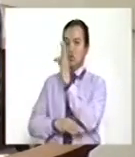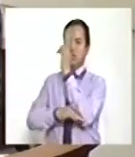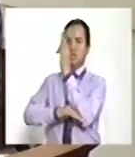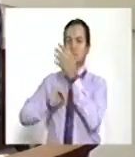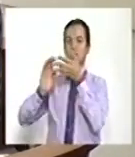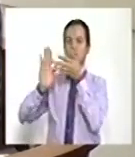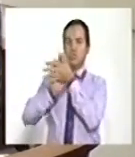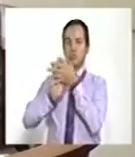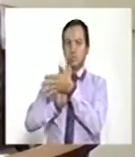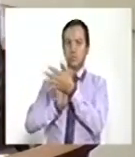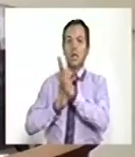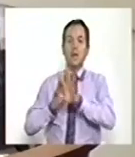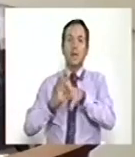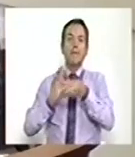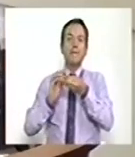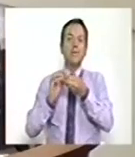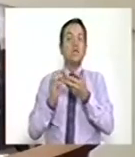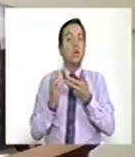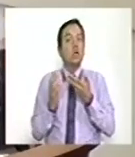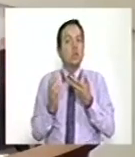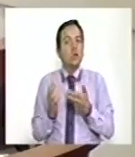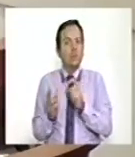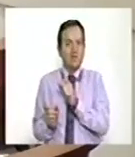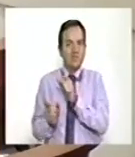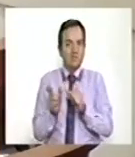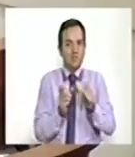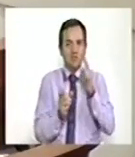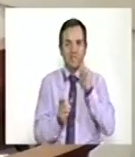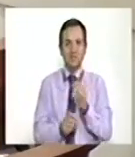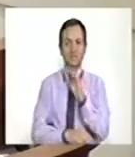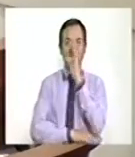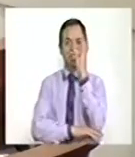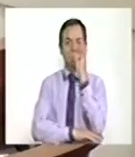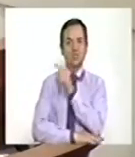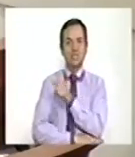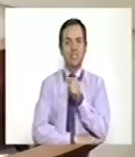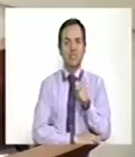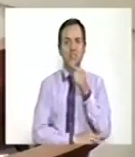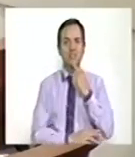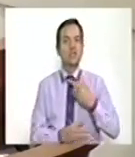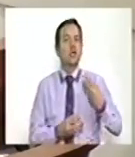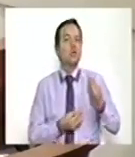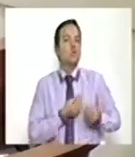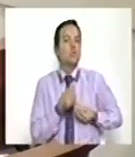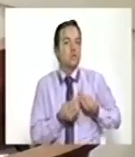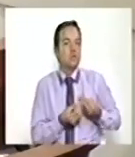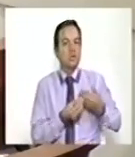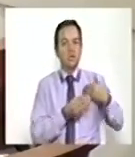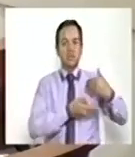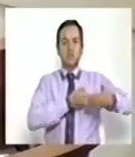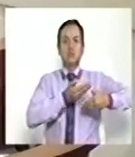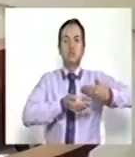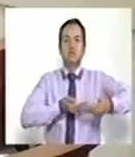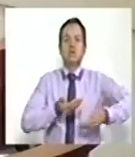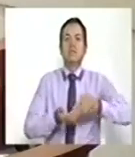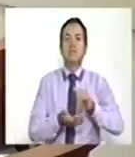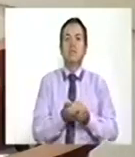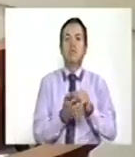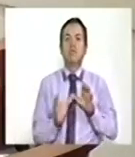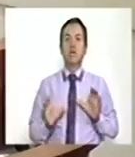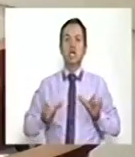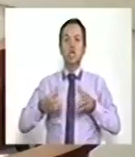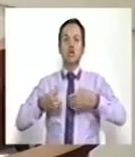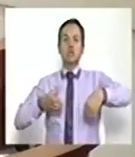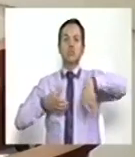cómo los diferentes testigos relatan su actuar, su proceder en la